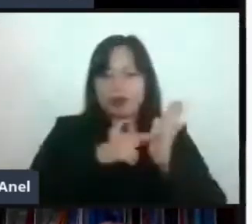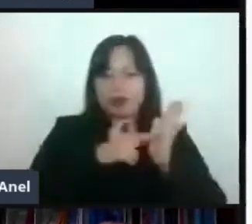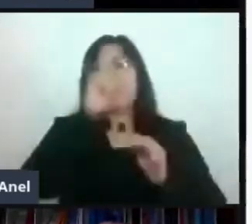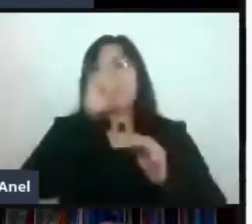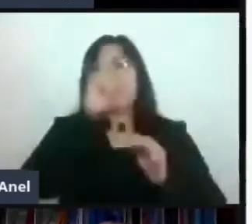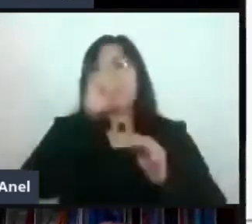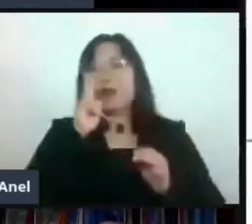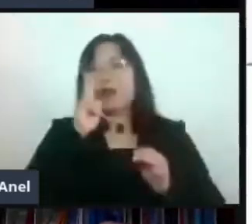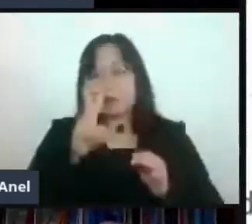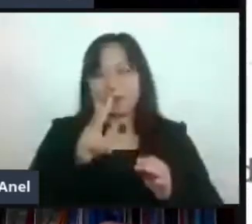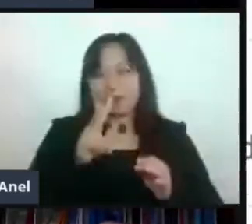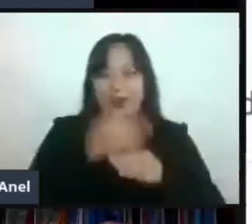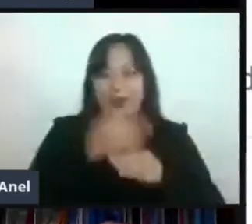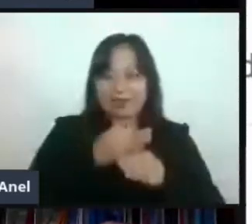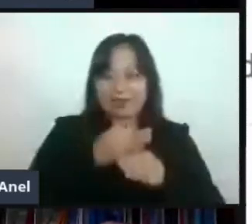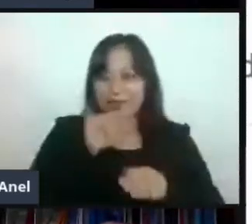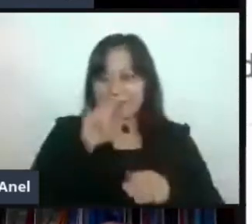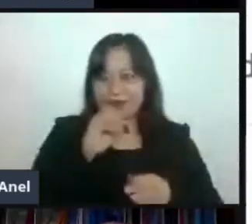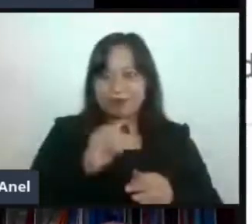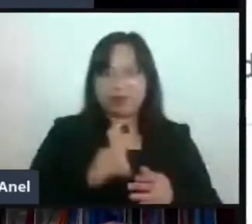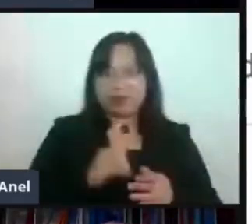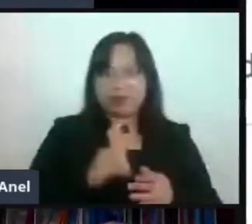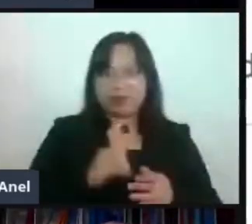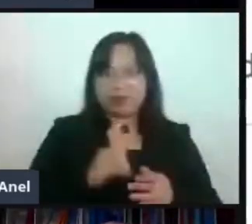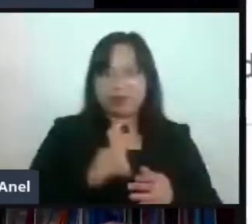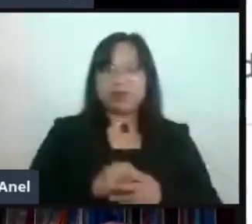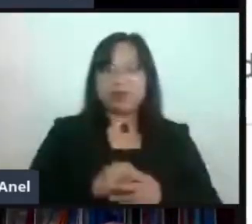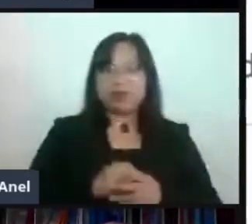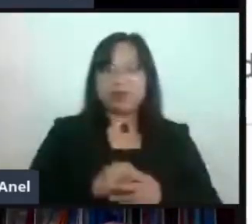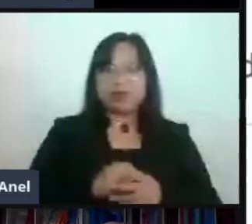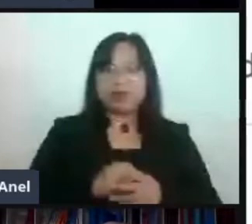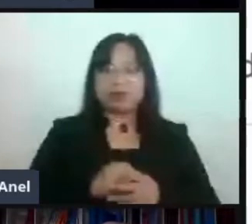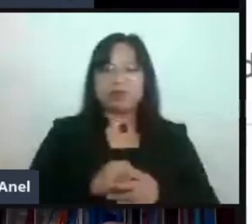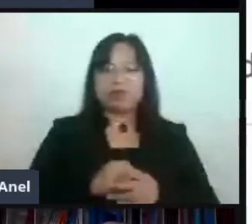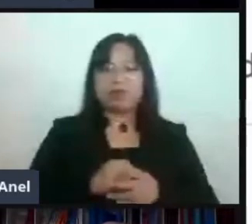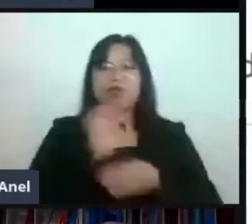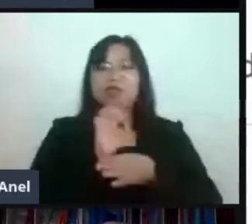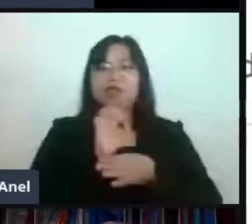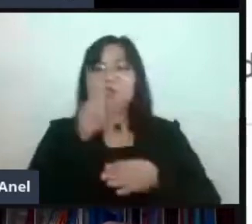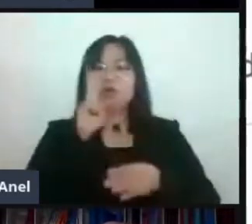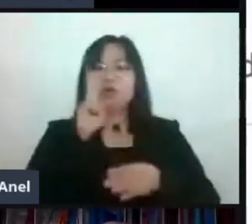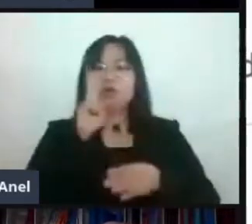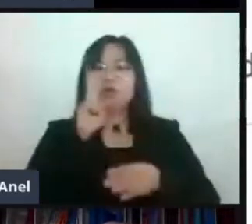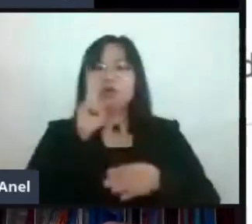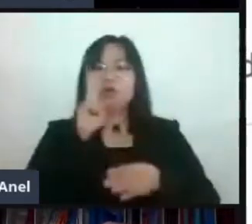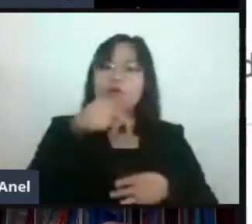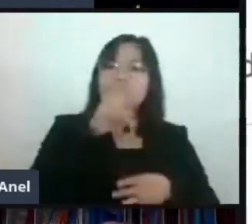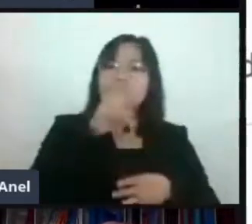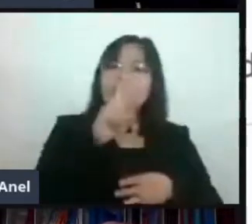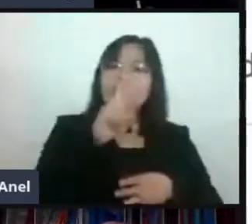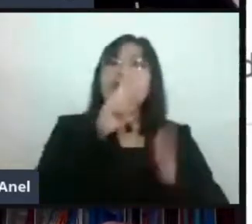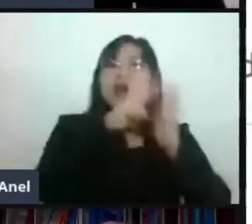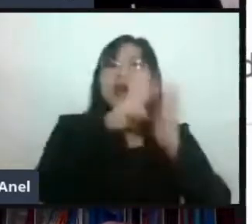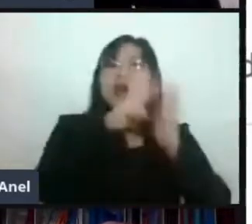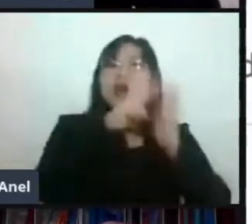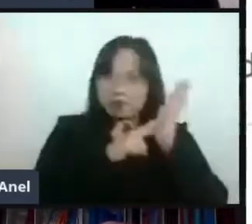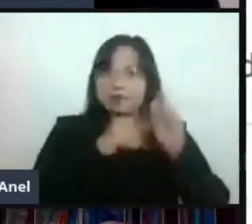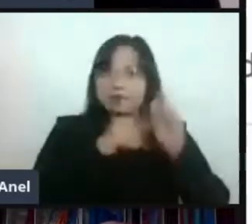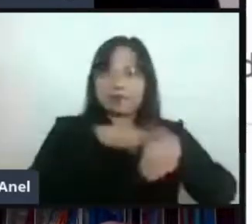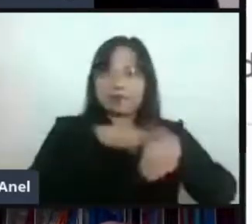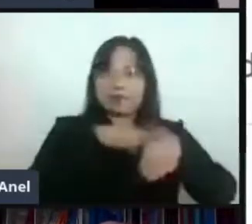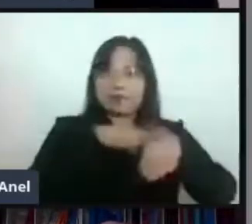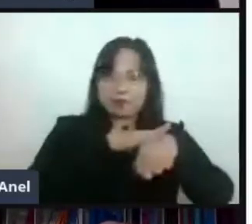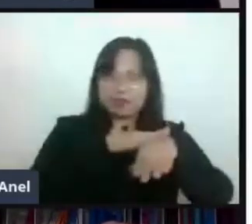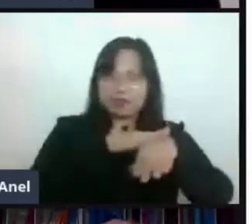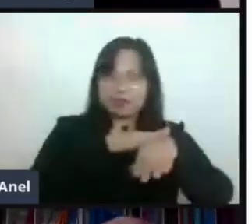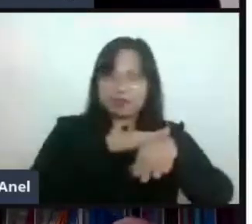nuevamente, en este panel que está del lado derecho, voy a acceder al botón que se llama rúbrica y voy a crear una